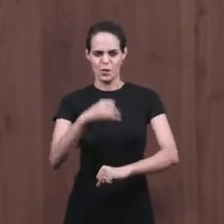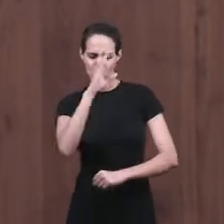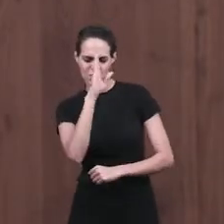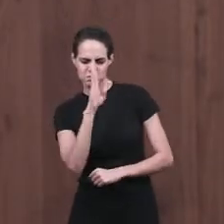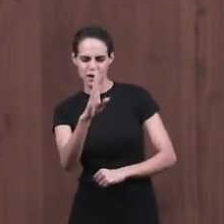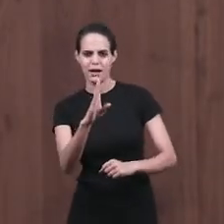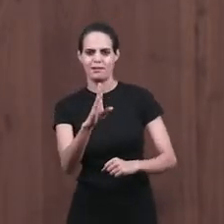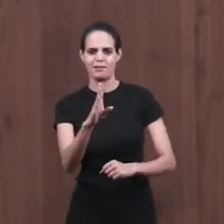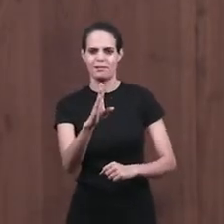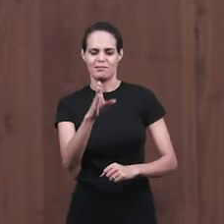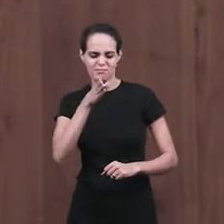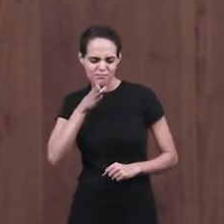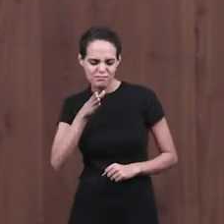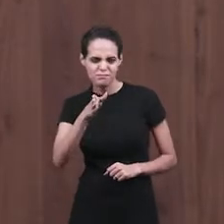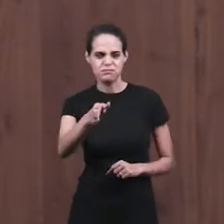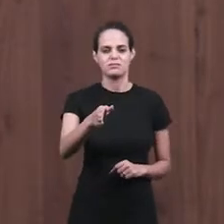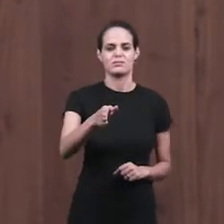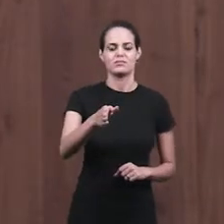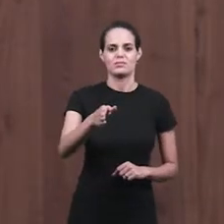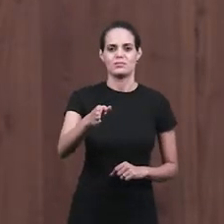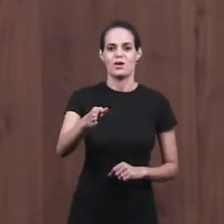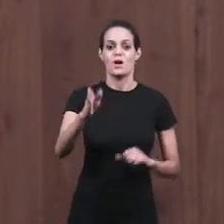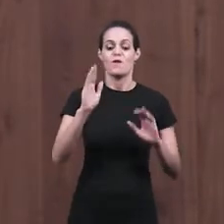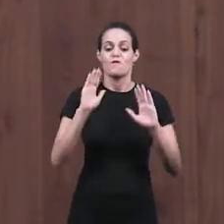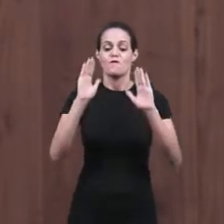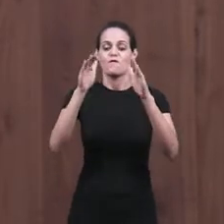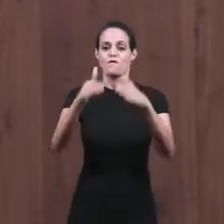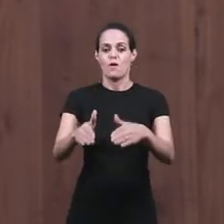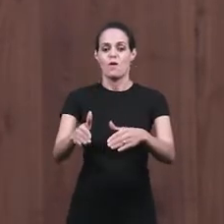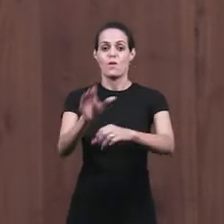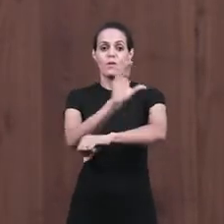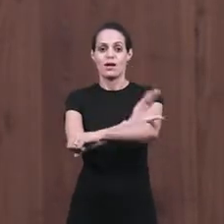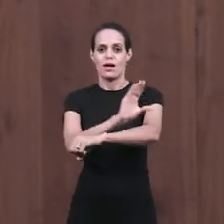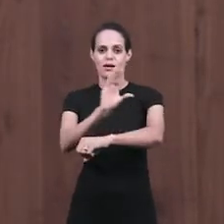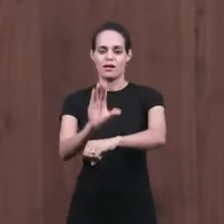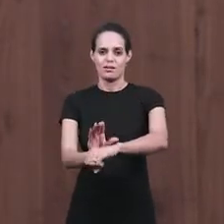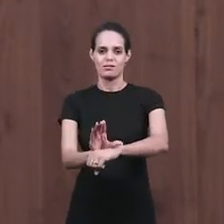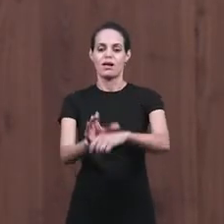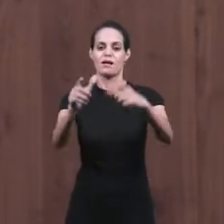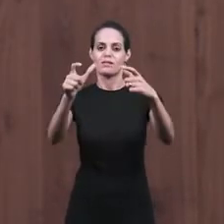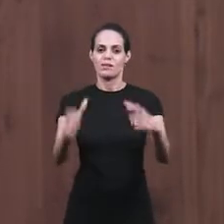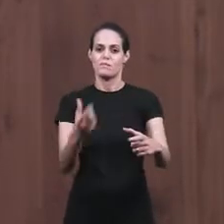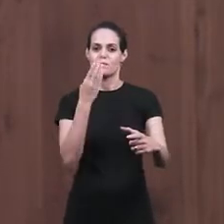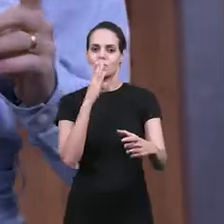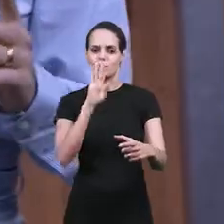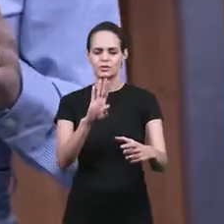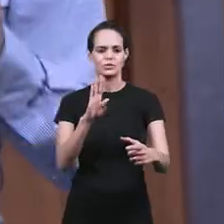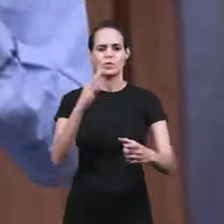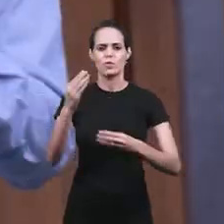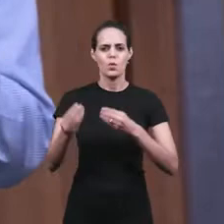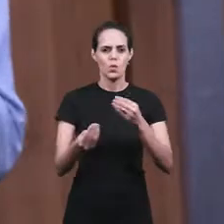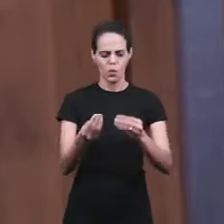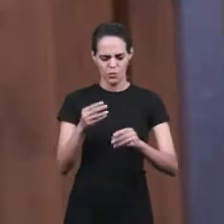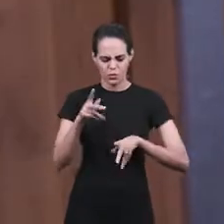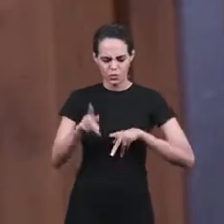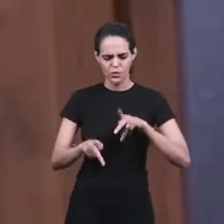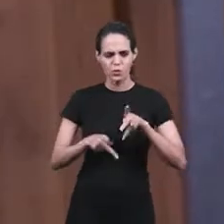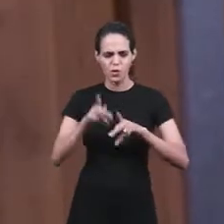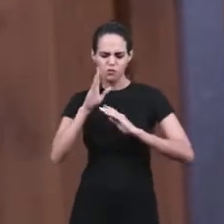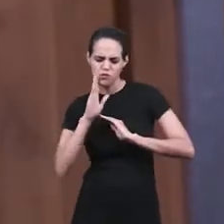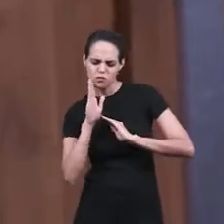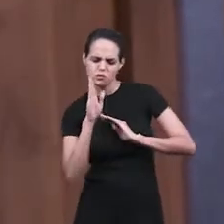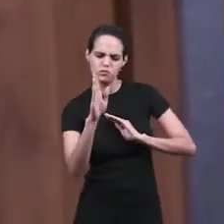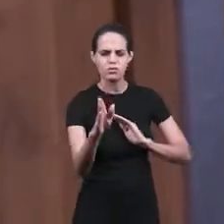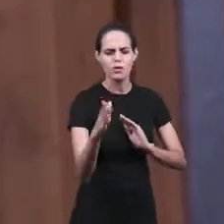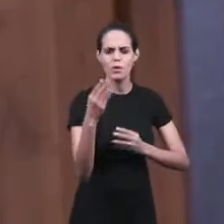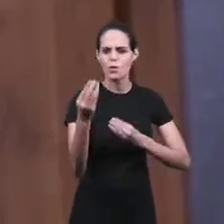para ir en dirección a la tierra prometida. Y ahora, ¿cómo ellos iban a hacer? Entonces Josué dio